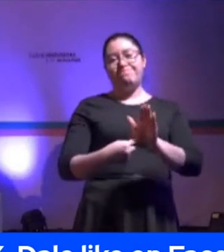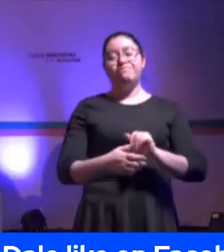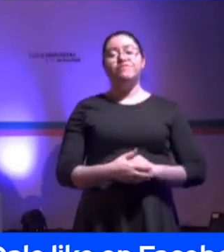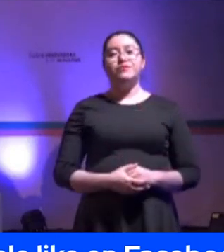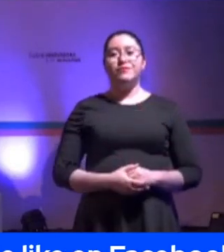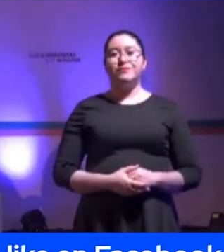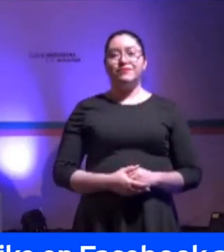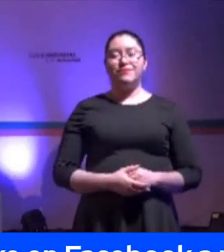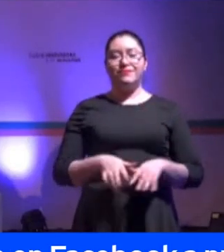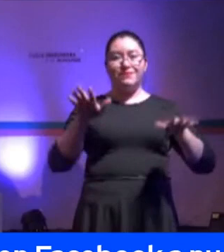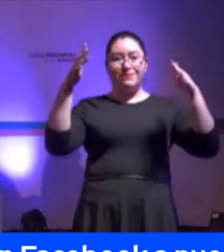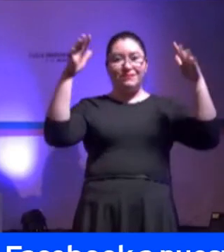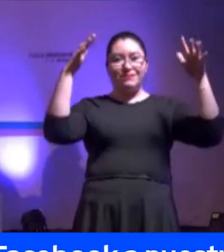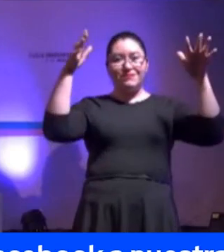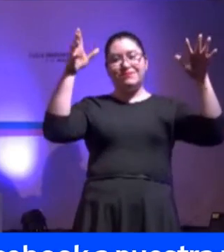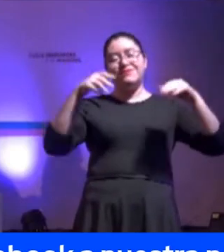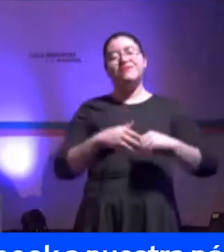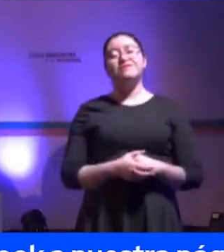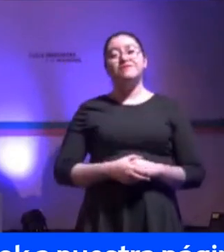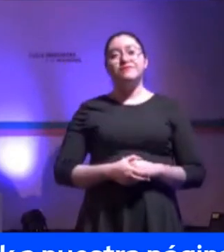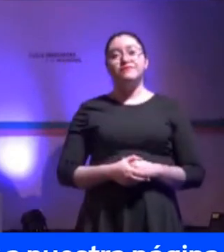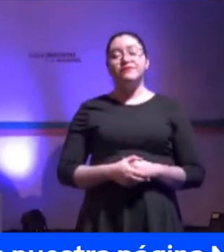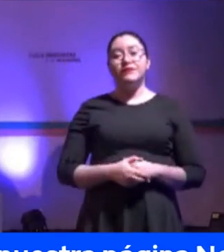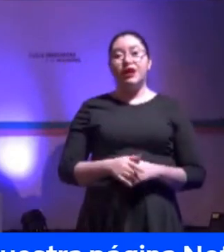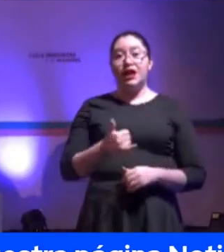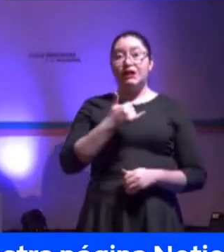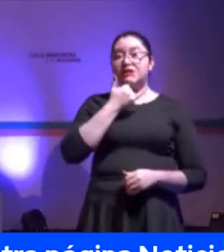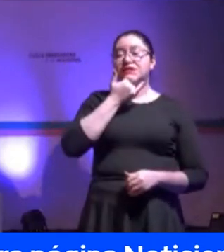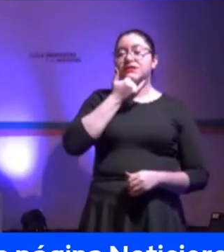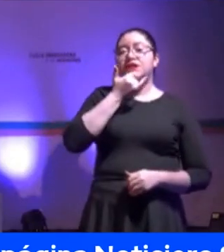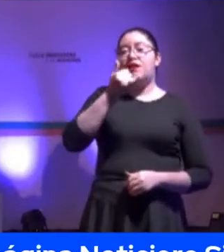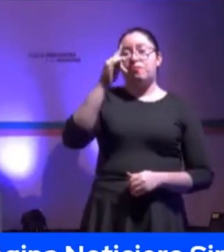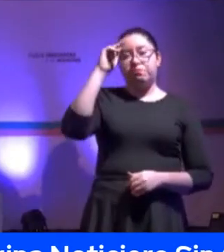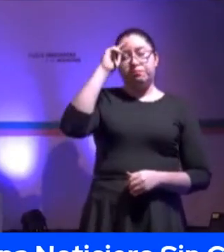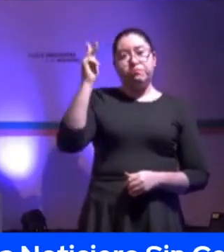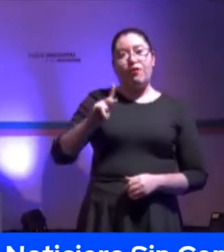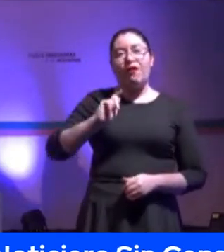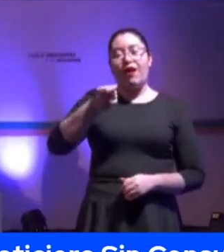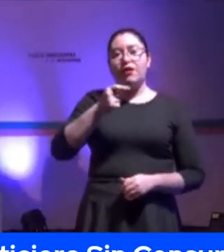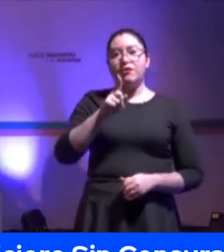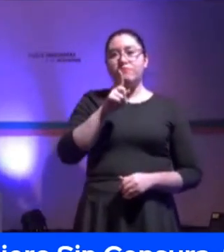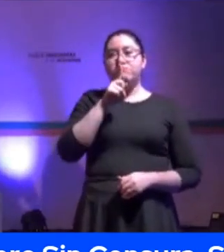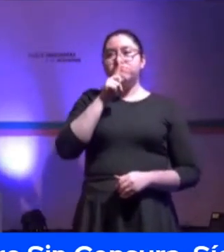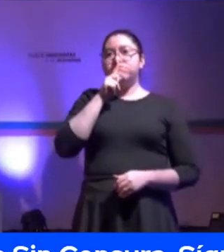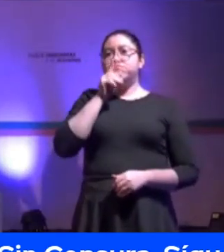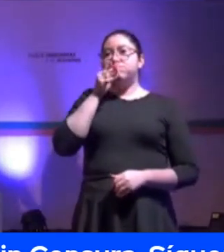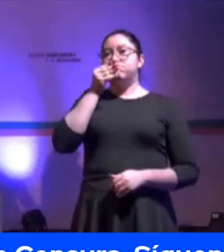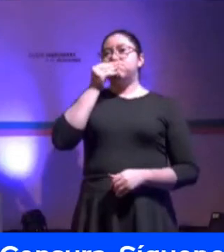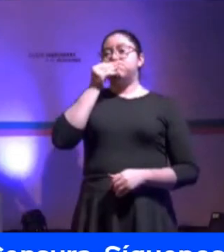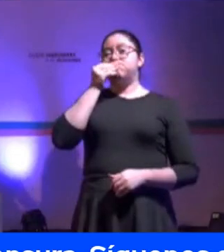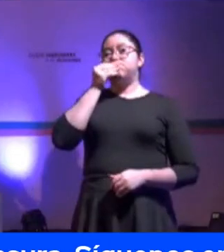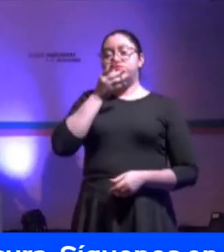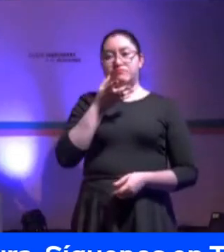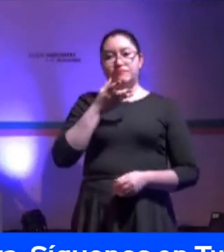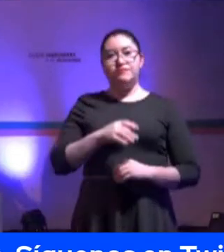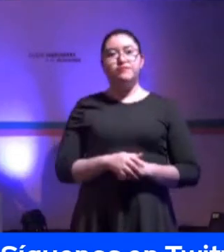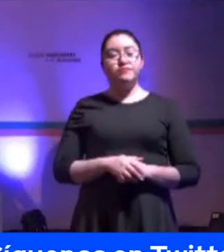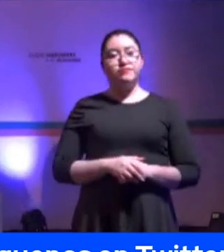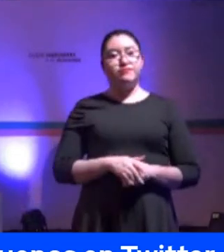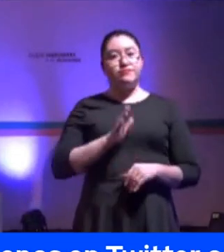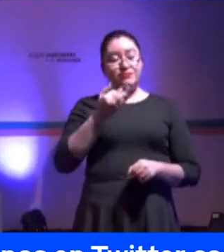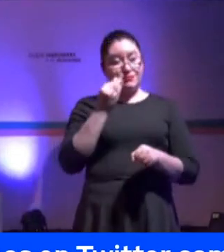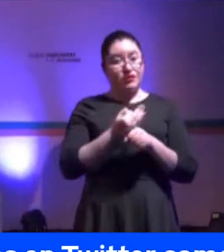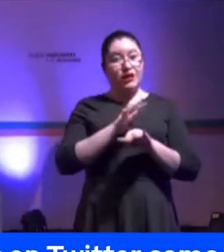El peor error que pudiera cometer la gente es callarse. Es el peor error. Ya llegó